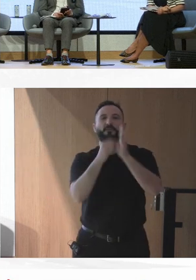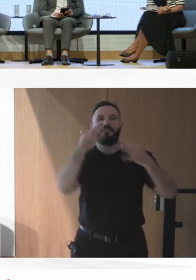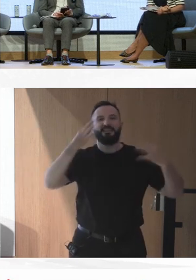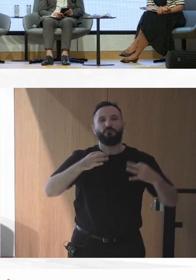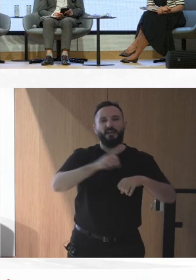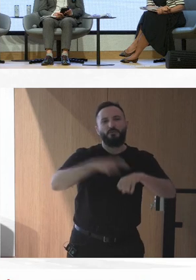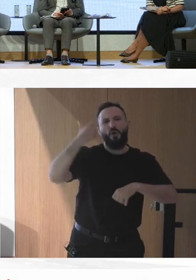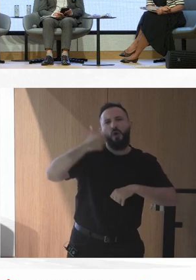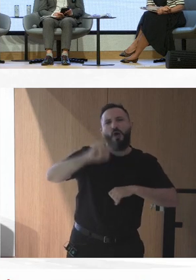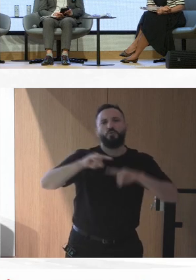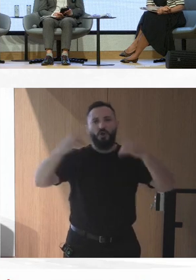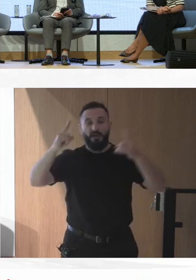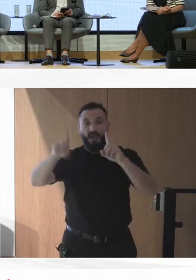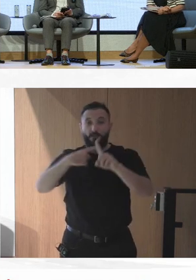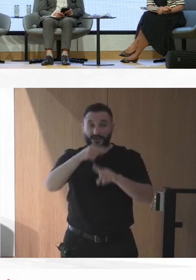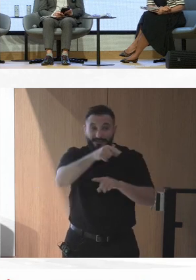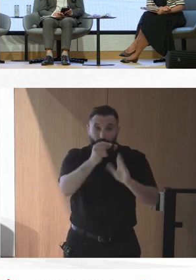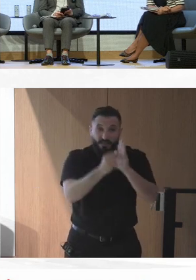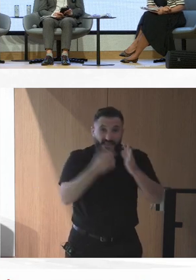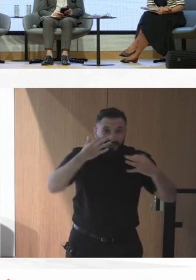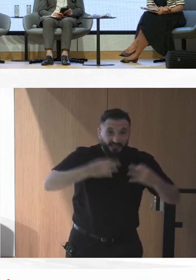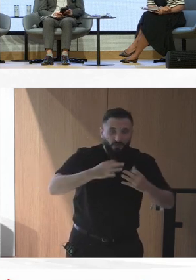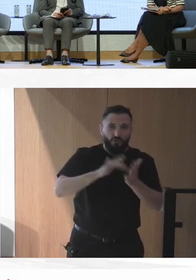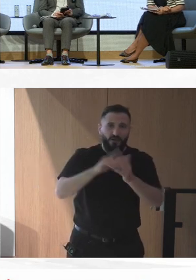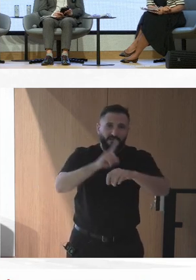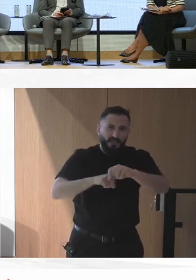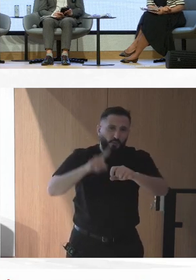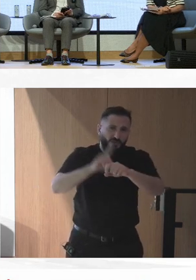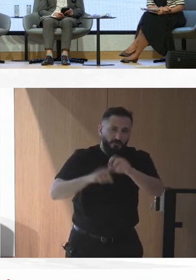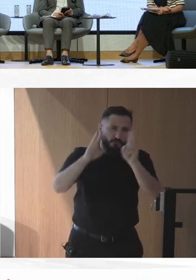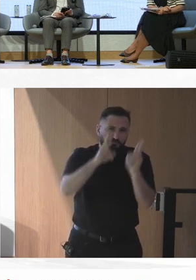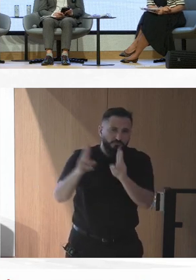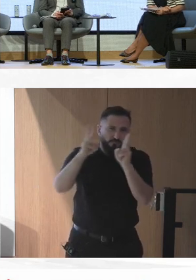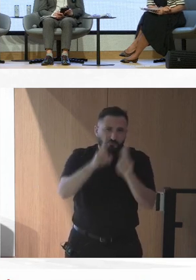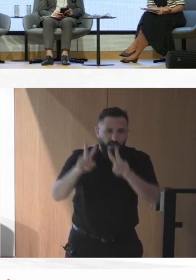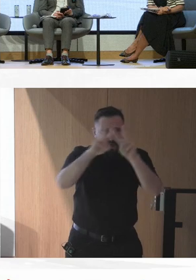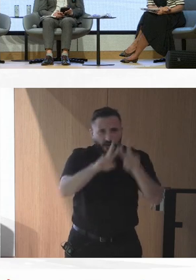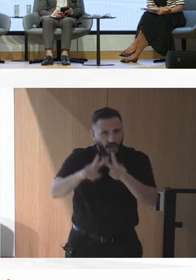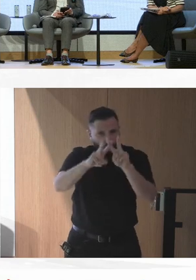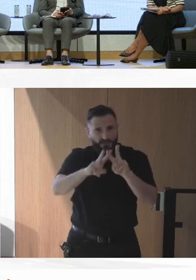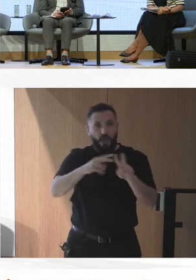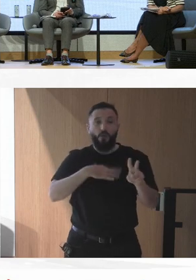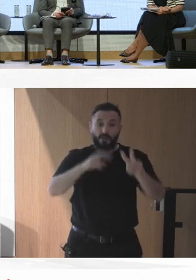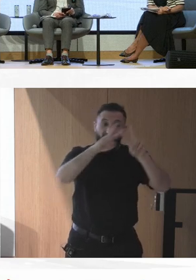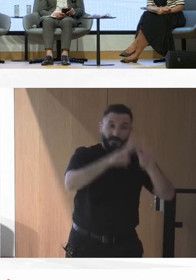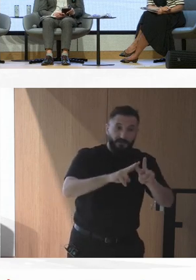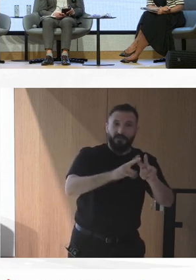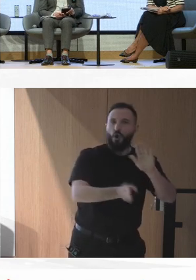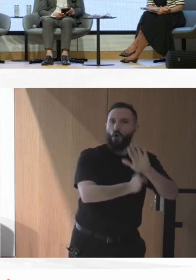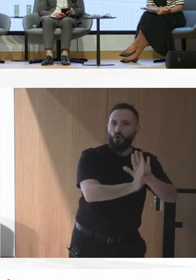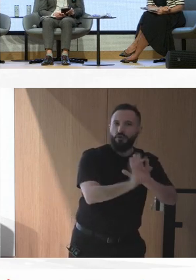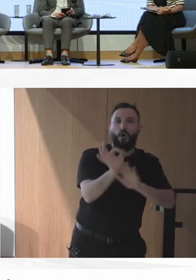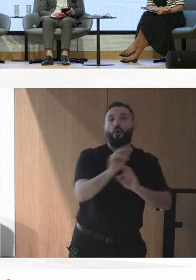se revisan en el tiempo, se revisan periódicamente, y cuando se revisan se pueden mantener, pero también se pueden